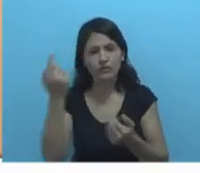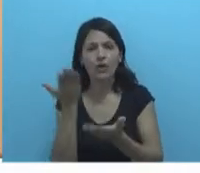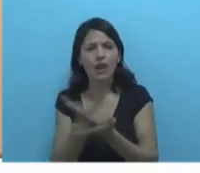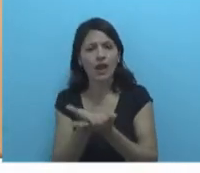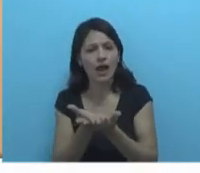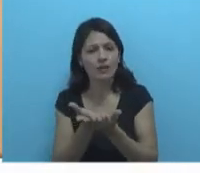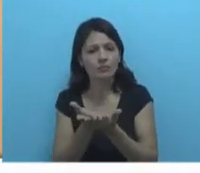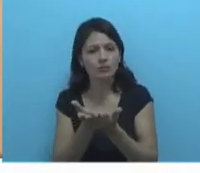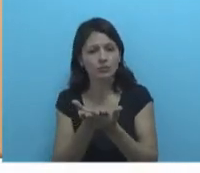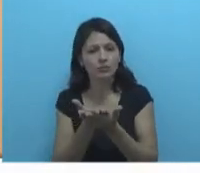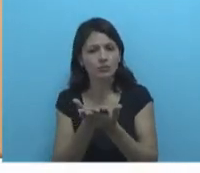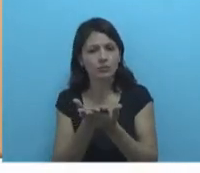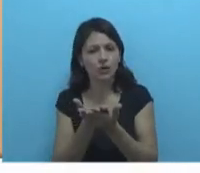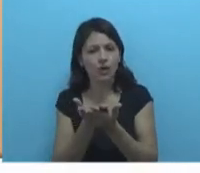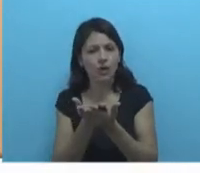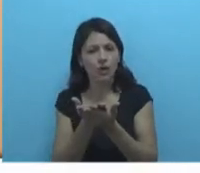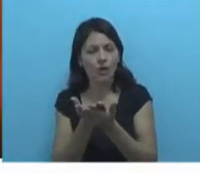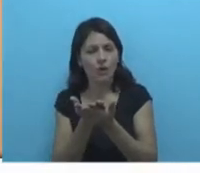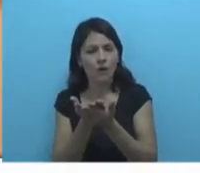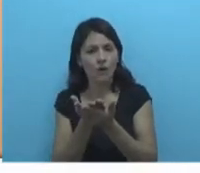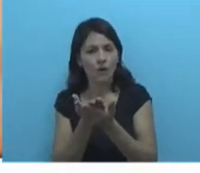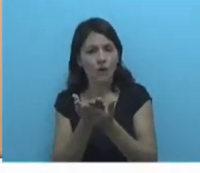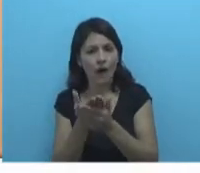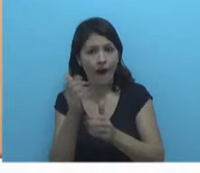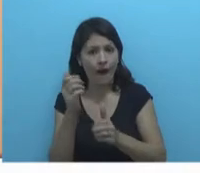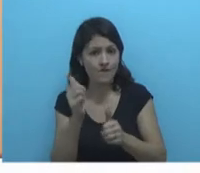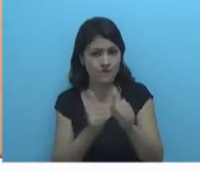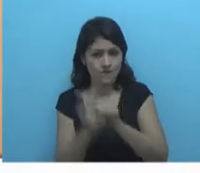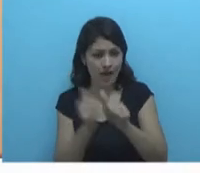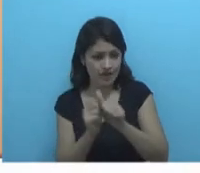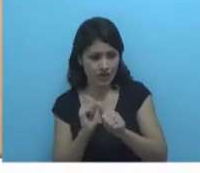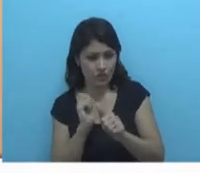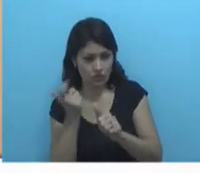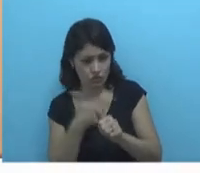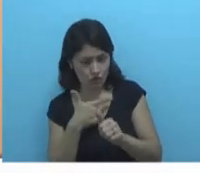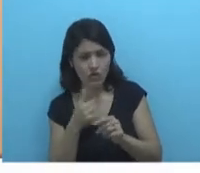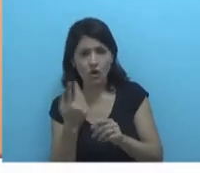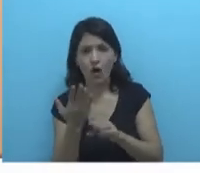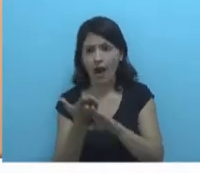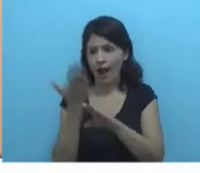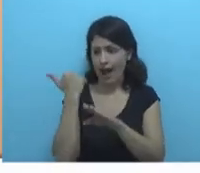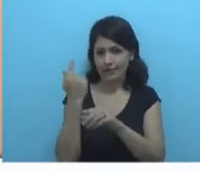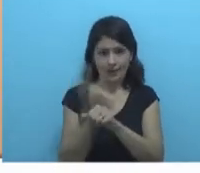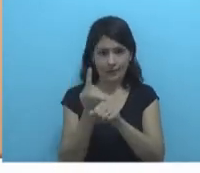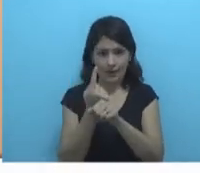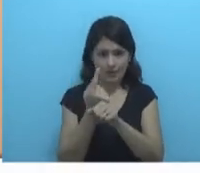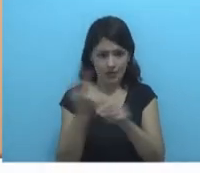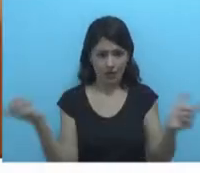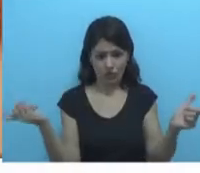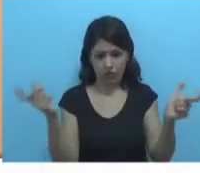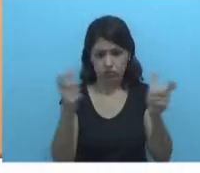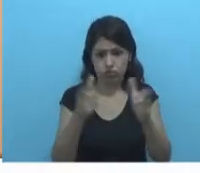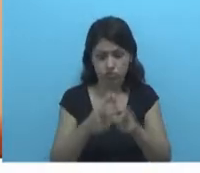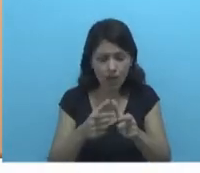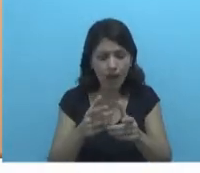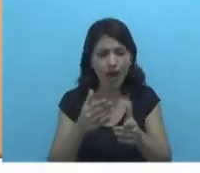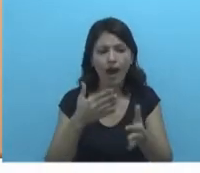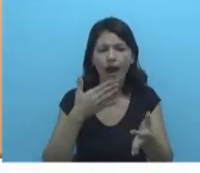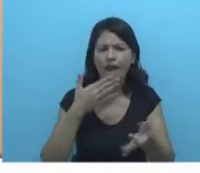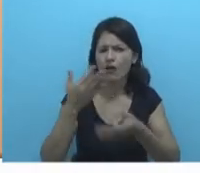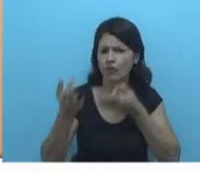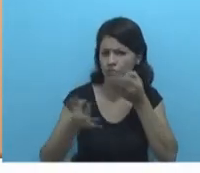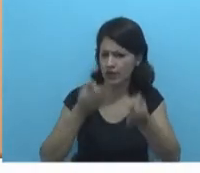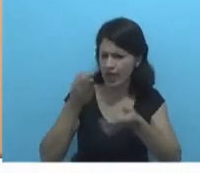propuso a estos sectores, donde se sentaron en una mesa para acordar los precios internos, para